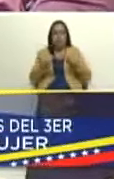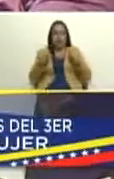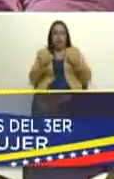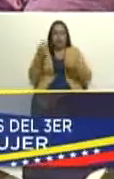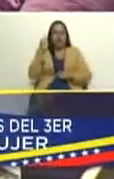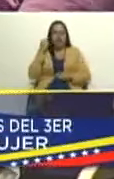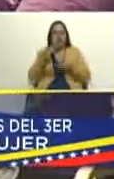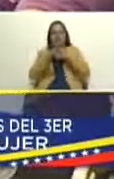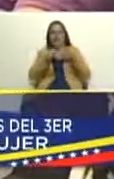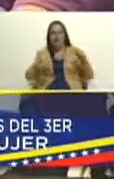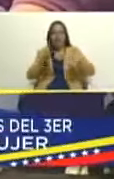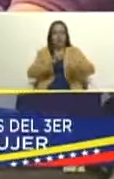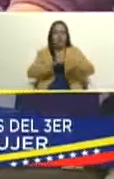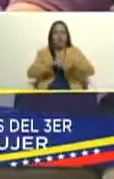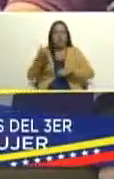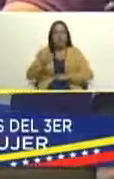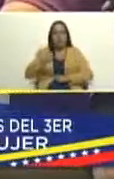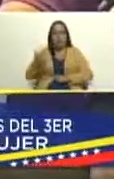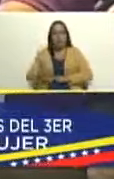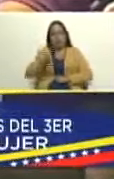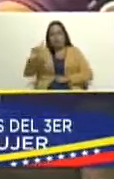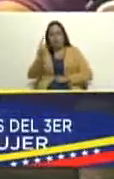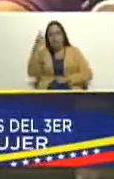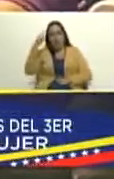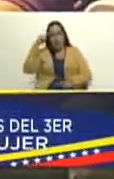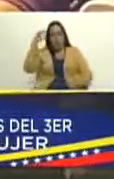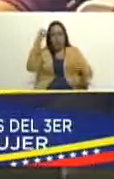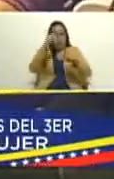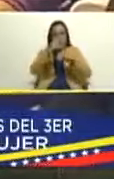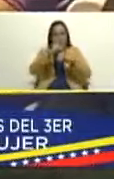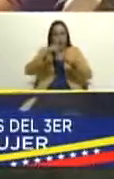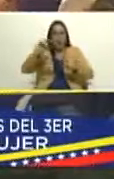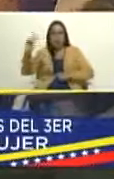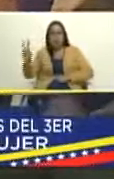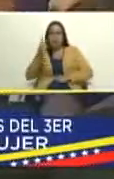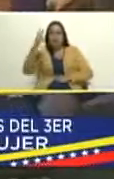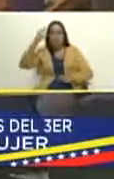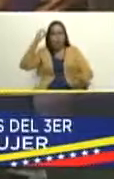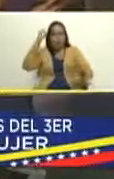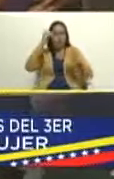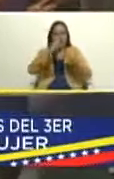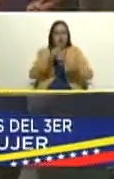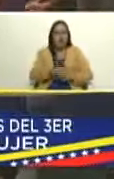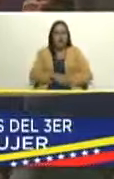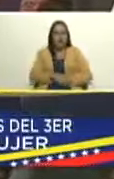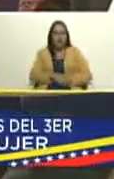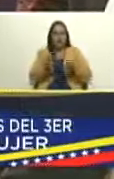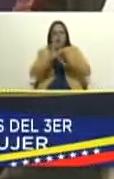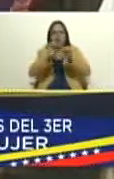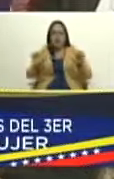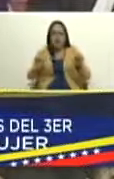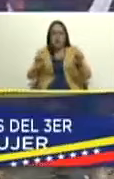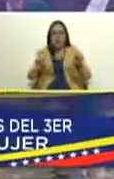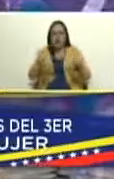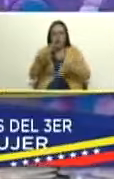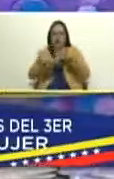en toda época. Primer vértice. Segundo vértice, educación para el empoderamiento de la